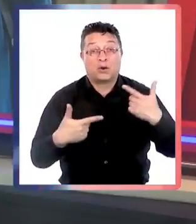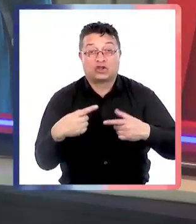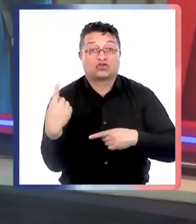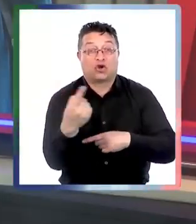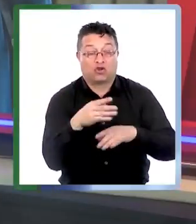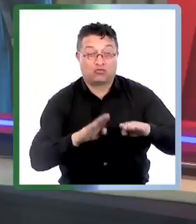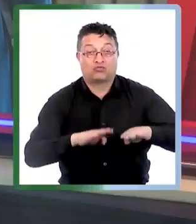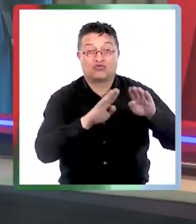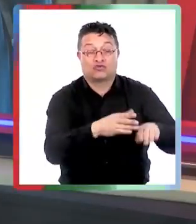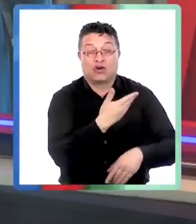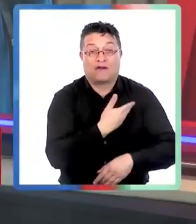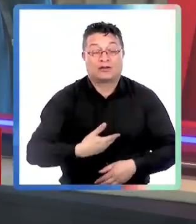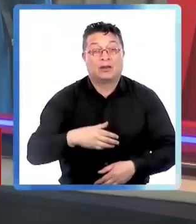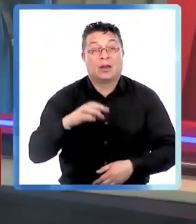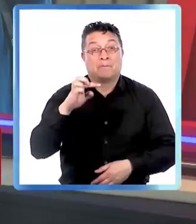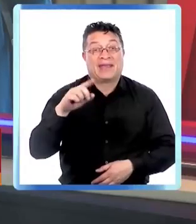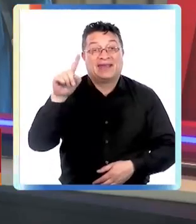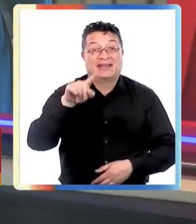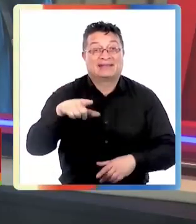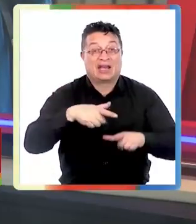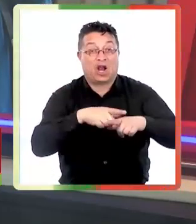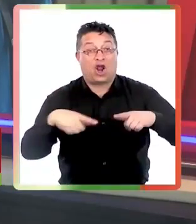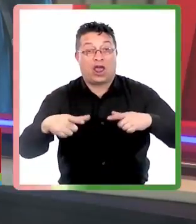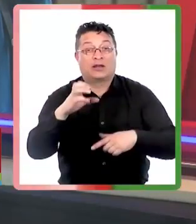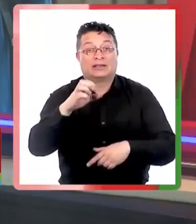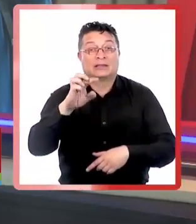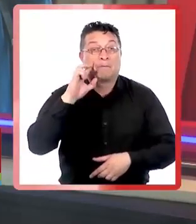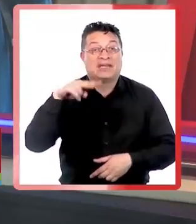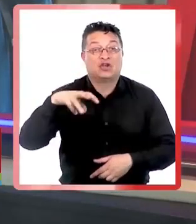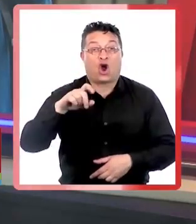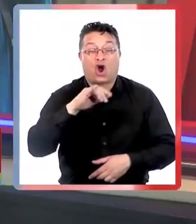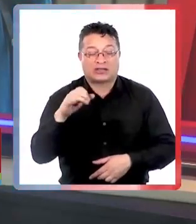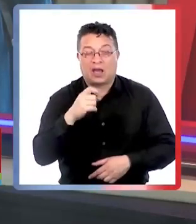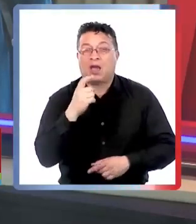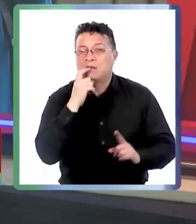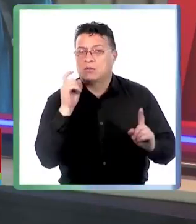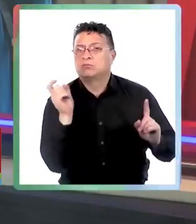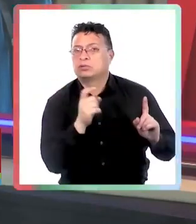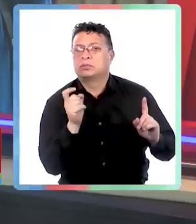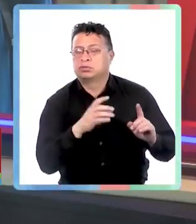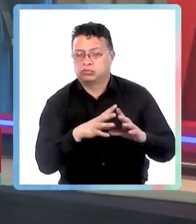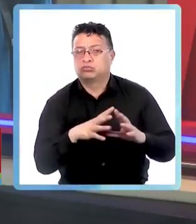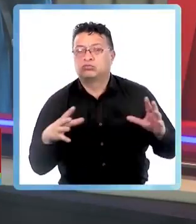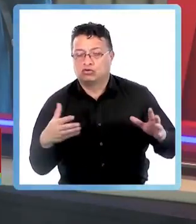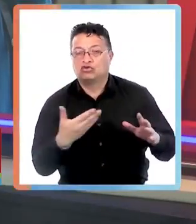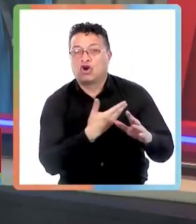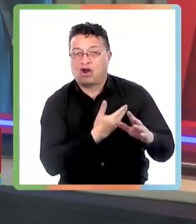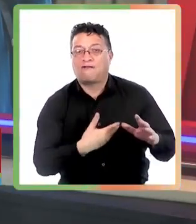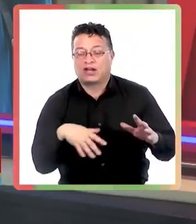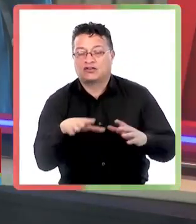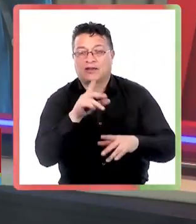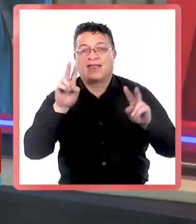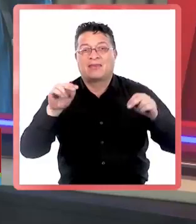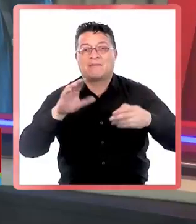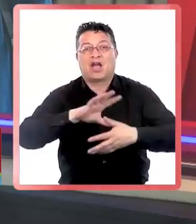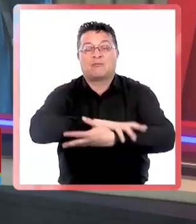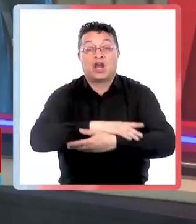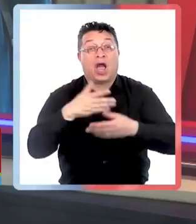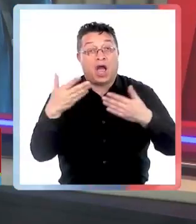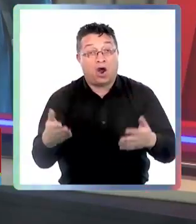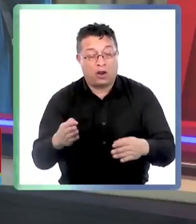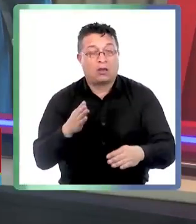Dentro de las fuerzas políticas que apoyan al actual gobierno, el senador socialista por Los Lagos, Fidel Espinosa, ha sido un fuerte crítico de lo ocurrido en el llamado caso